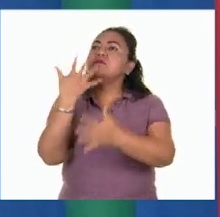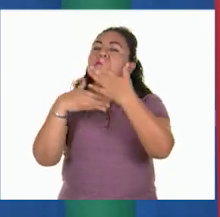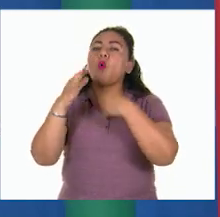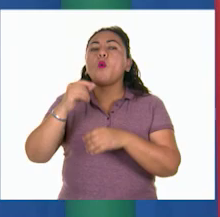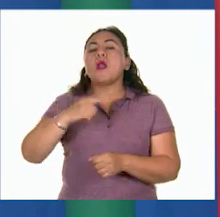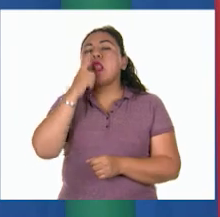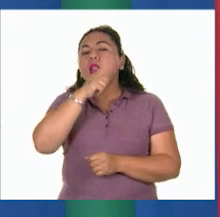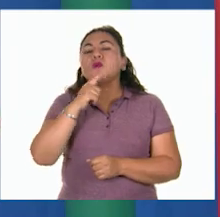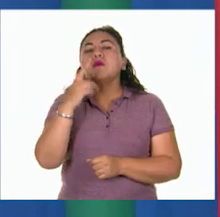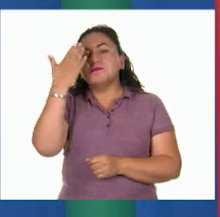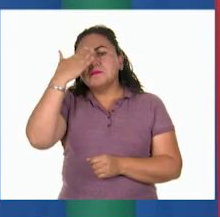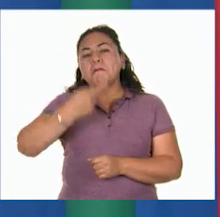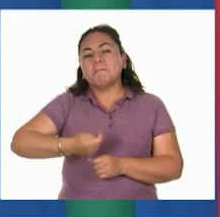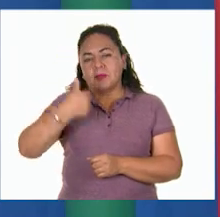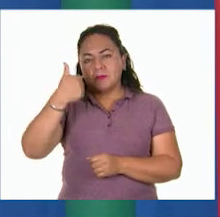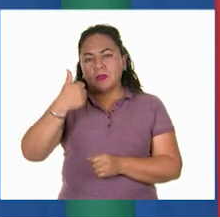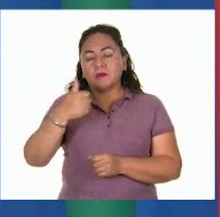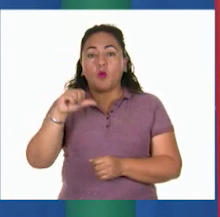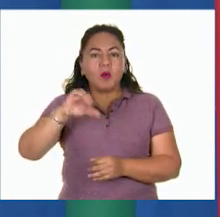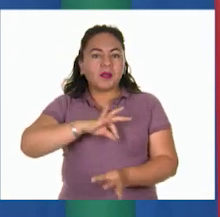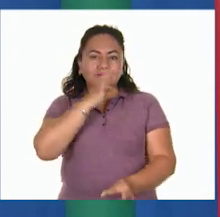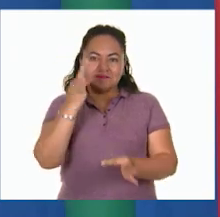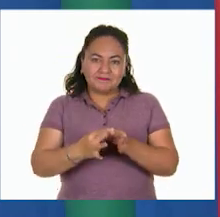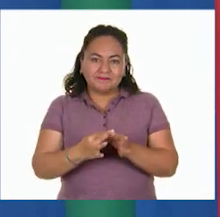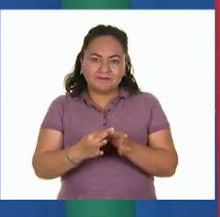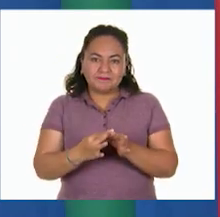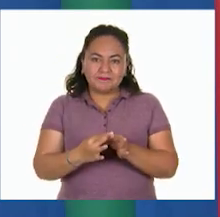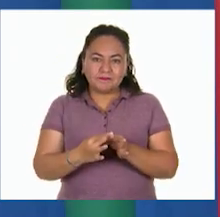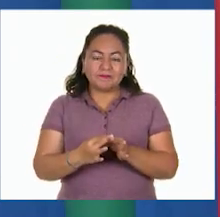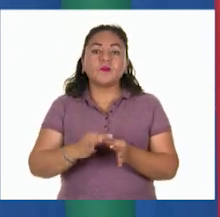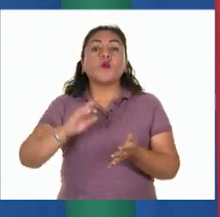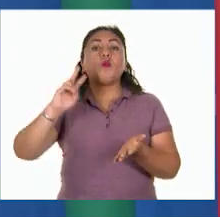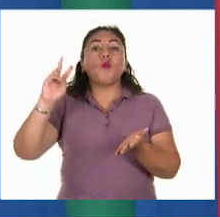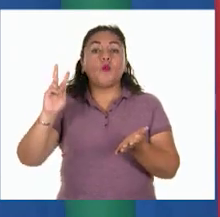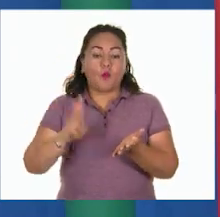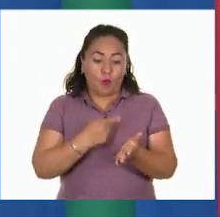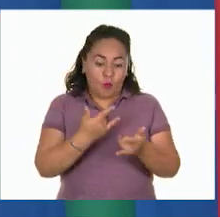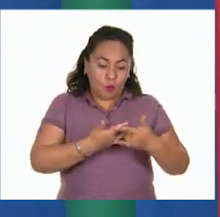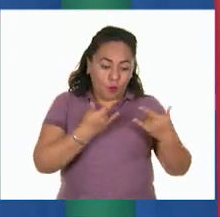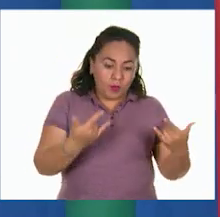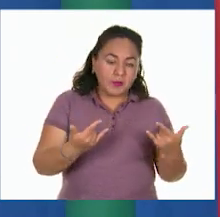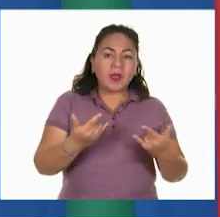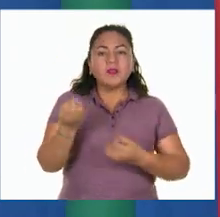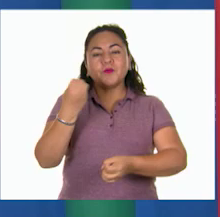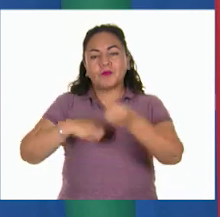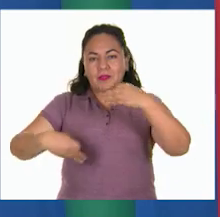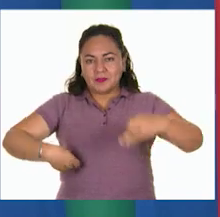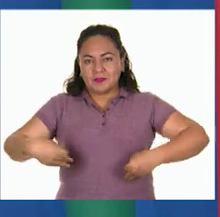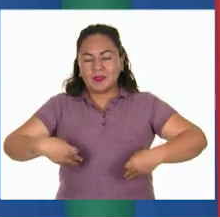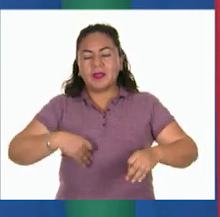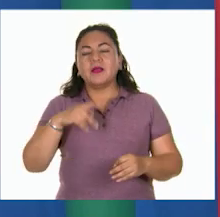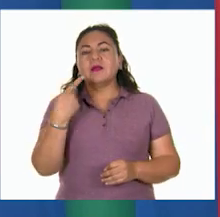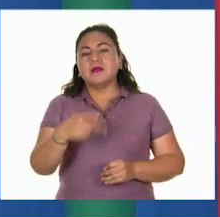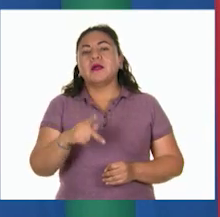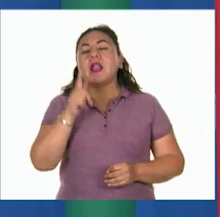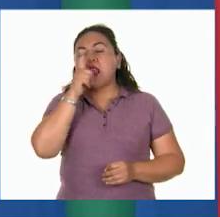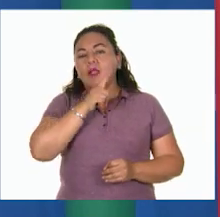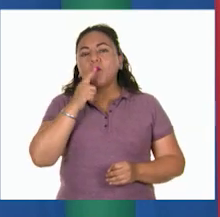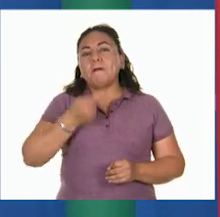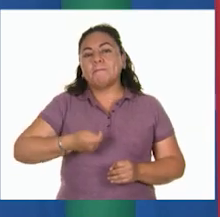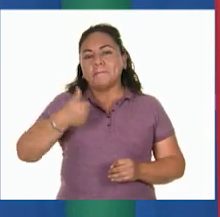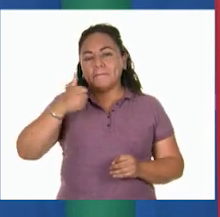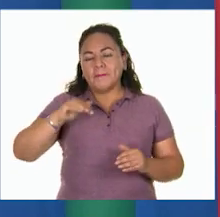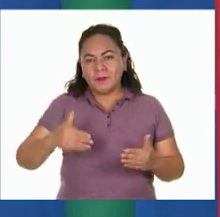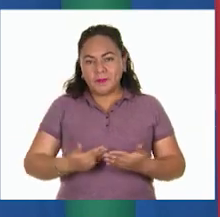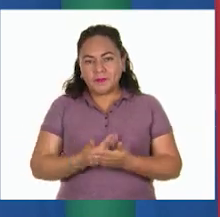lengua materna. Por hoy hemos terminado con De vuelta al cuento y la obra de teatro, de lengua materna español para 6º